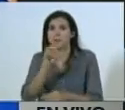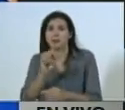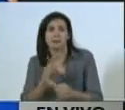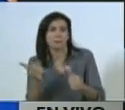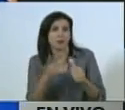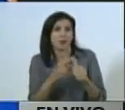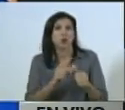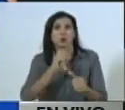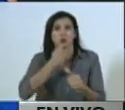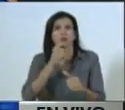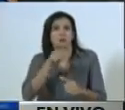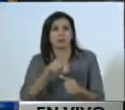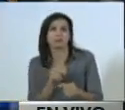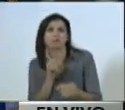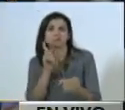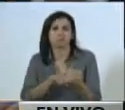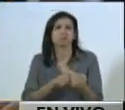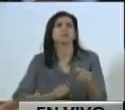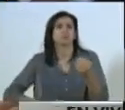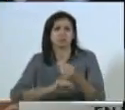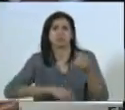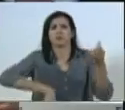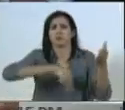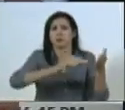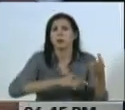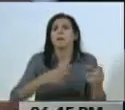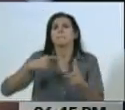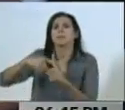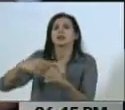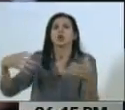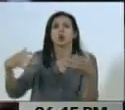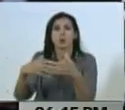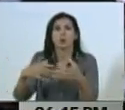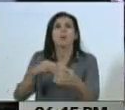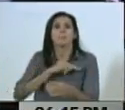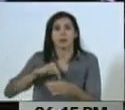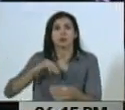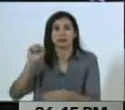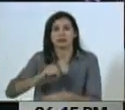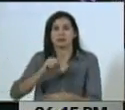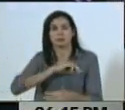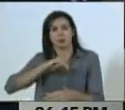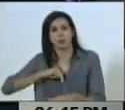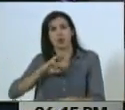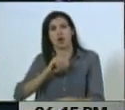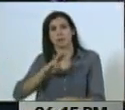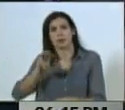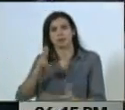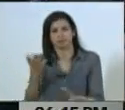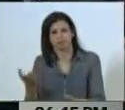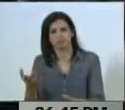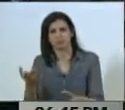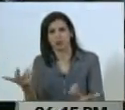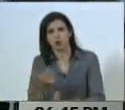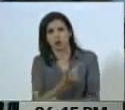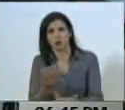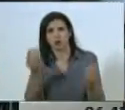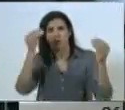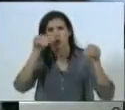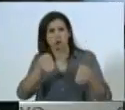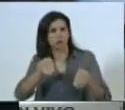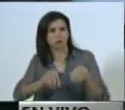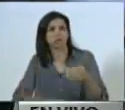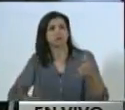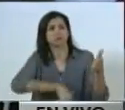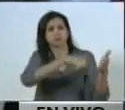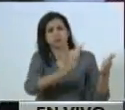Federación Rusa se unieron con los países de la OPEP a fin de poner en conjunto medidas para el